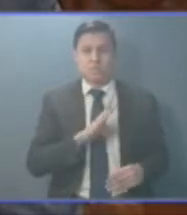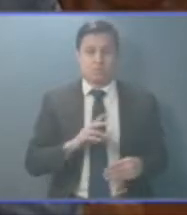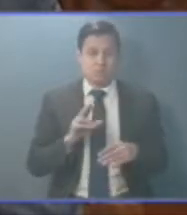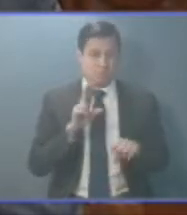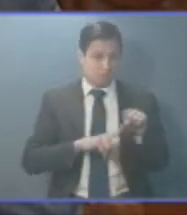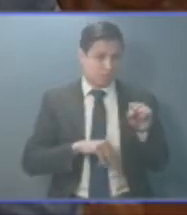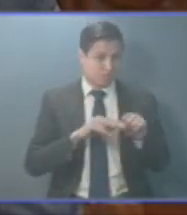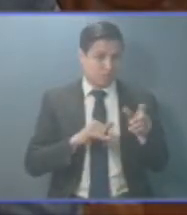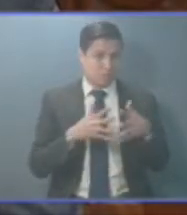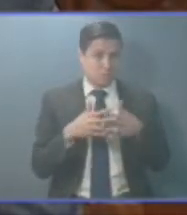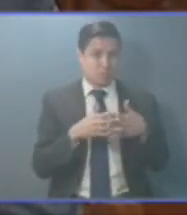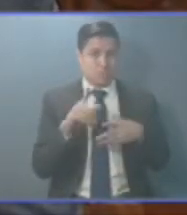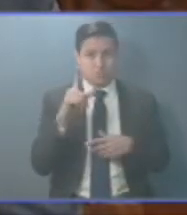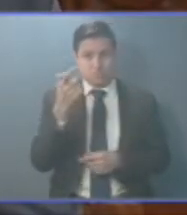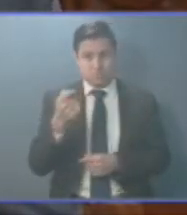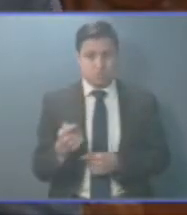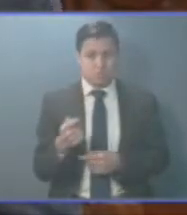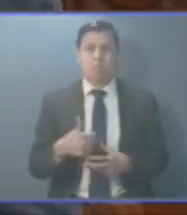al mes.